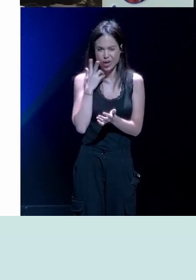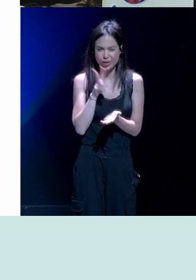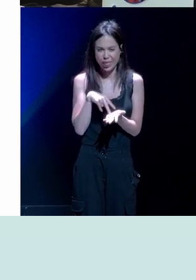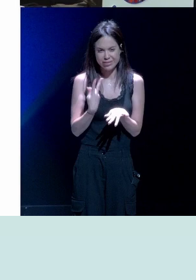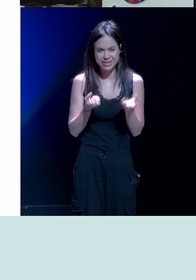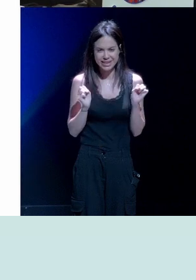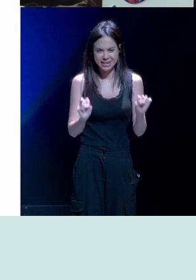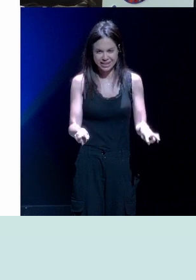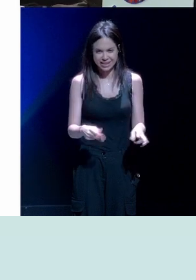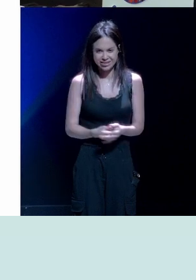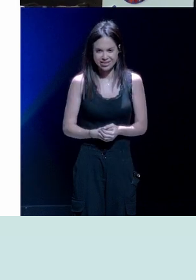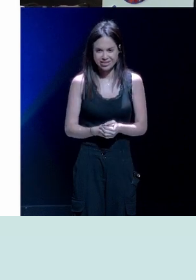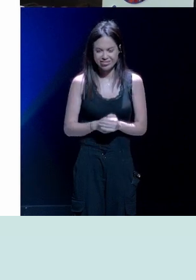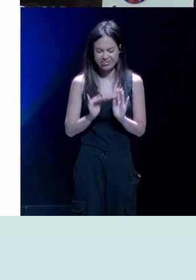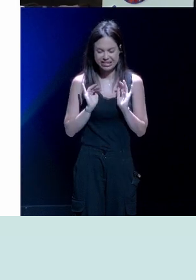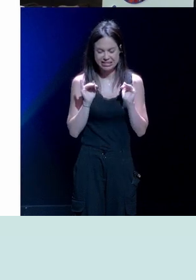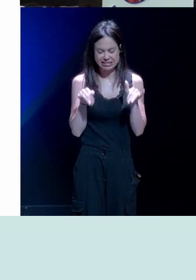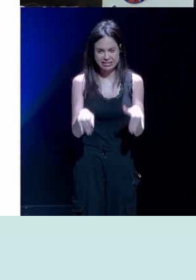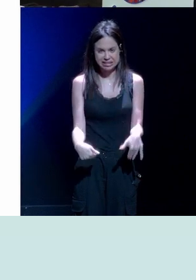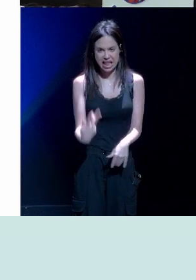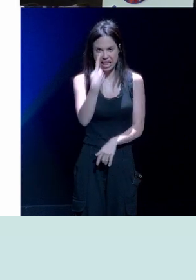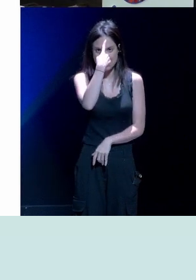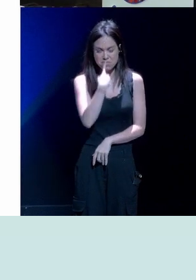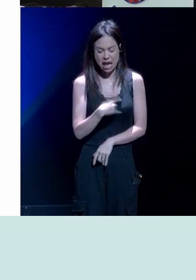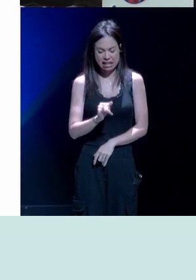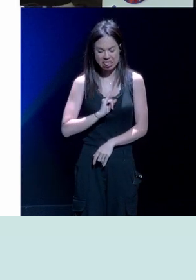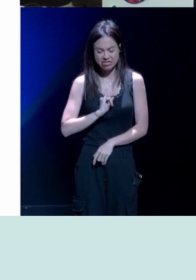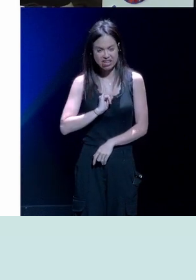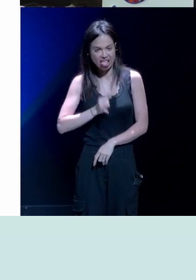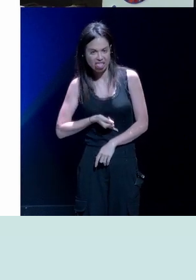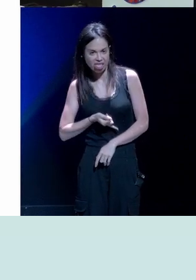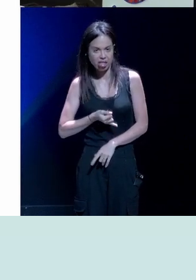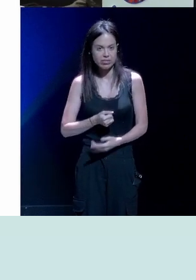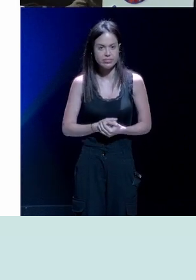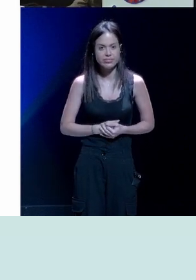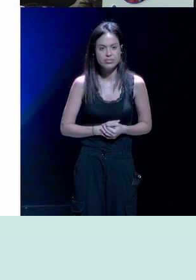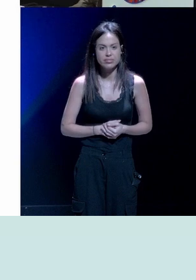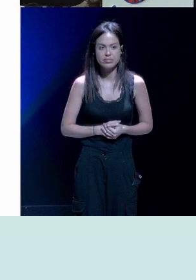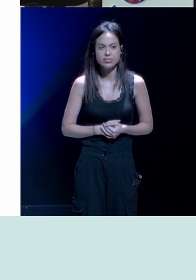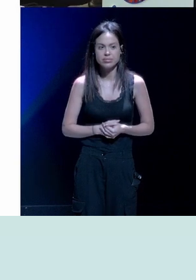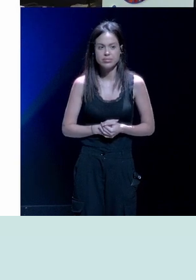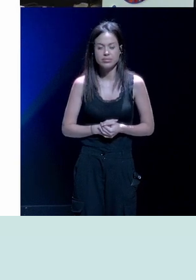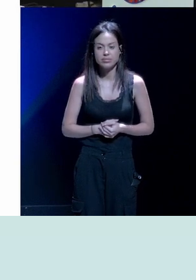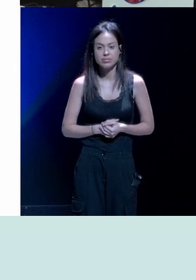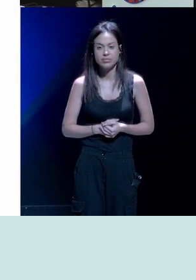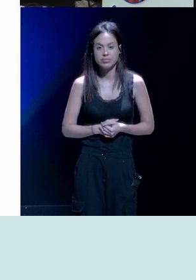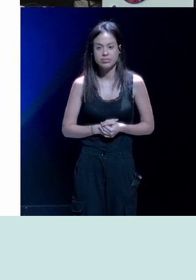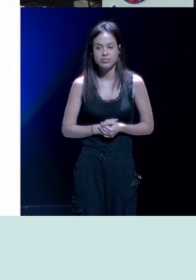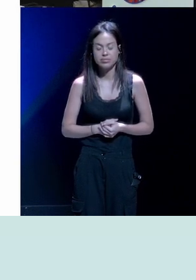de una degradación de la imagen, de la identidad que tenemos frente a